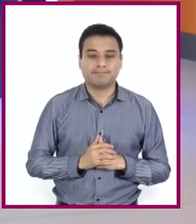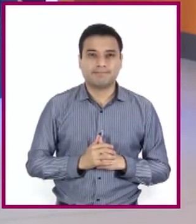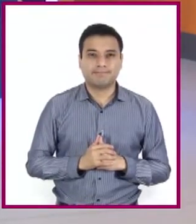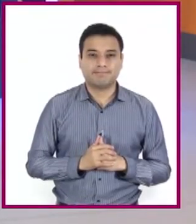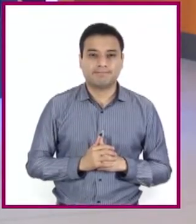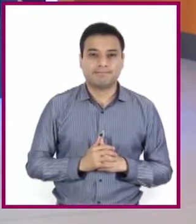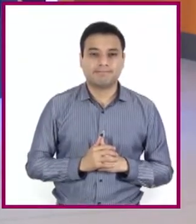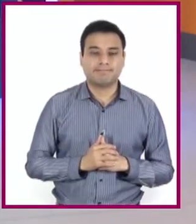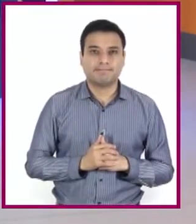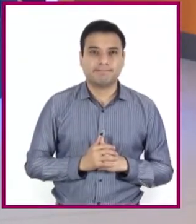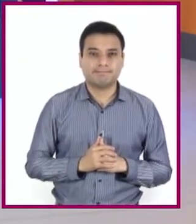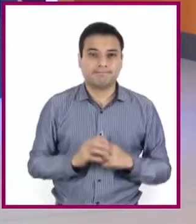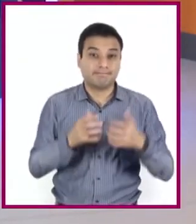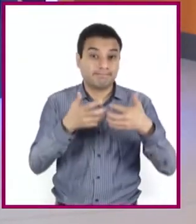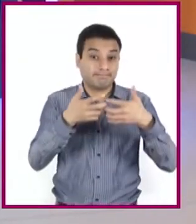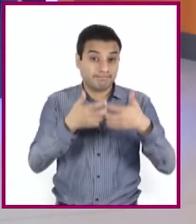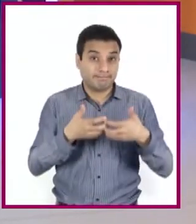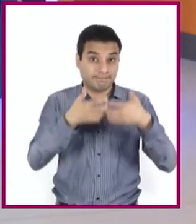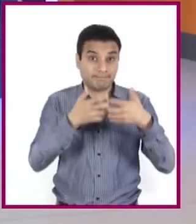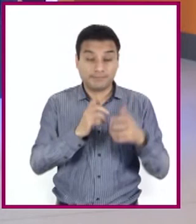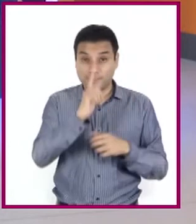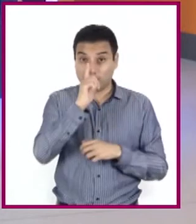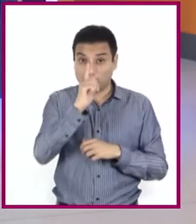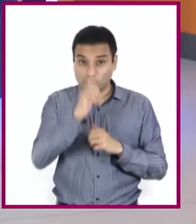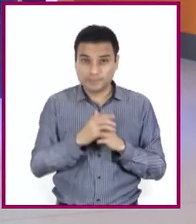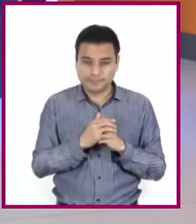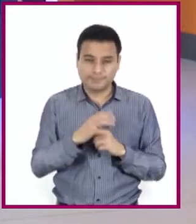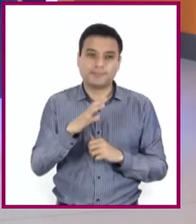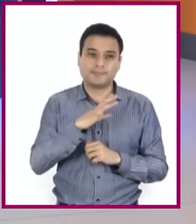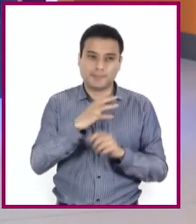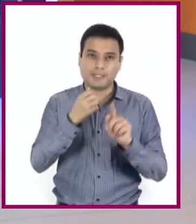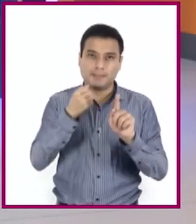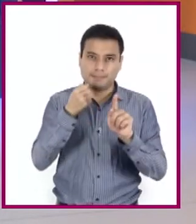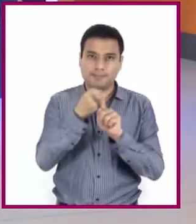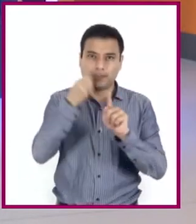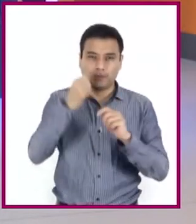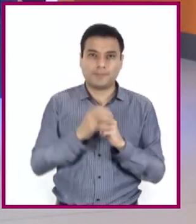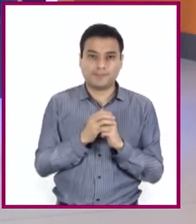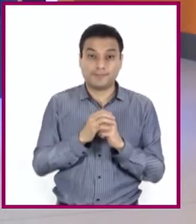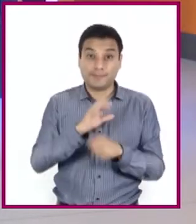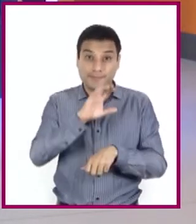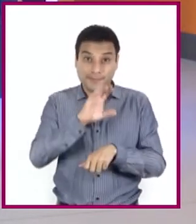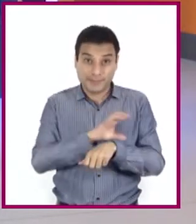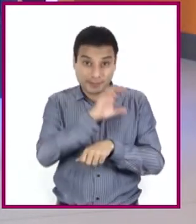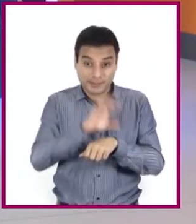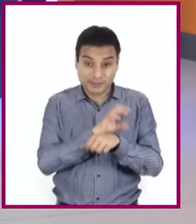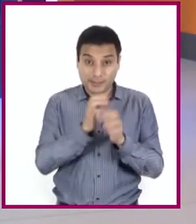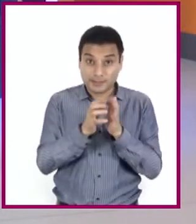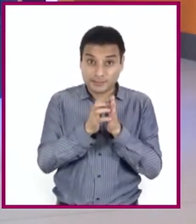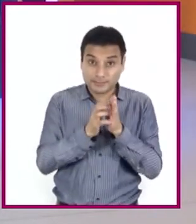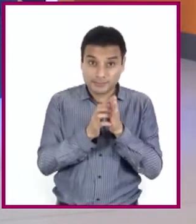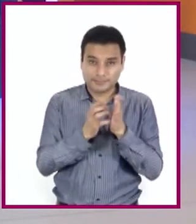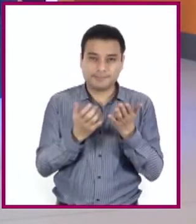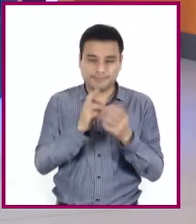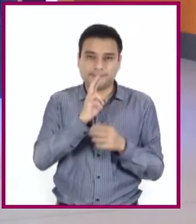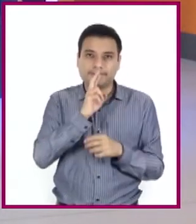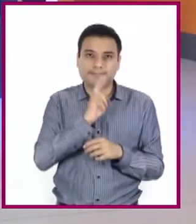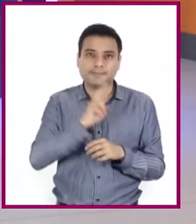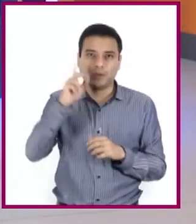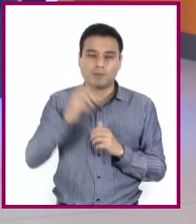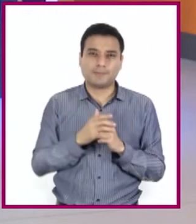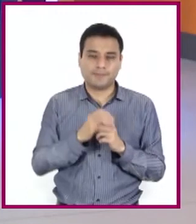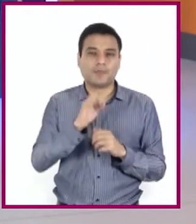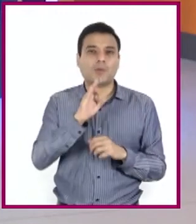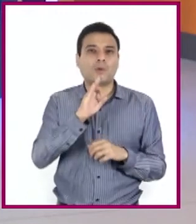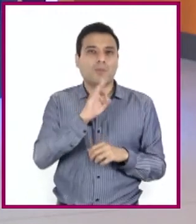La generación de energía tiene impactos ambientales. Ahorrar energía ayuda a reducir este impacto y contribuye a combatir